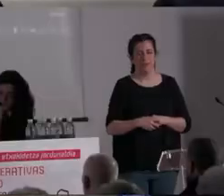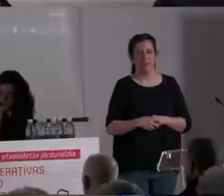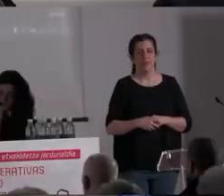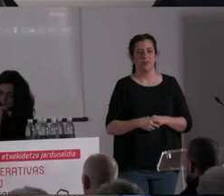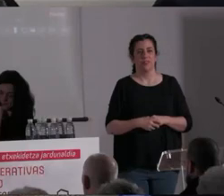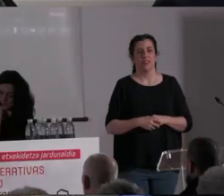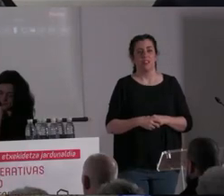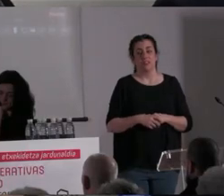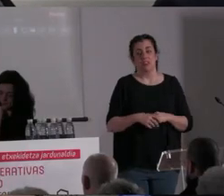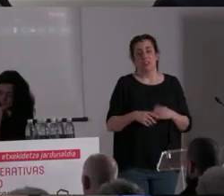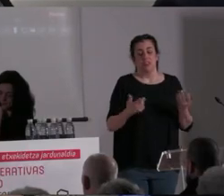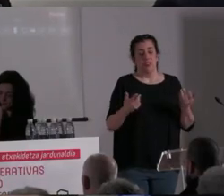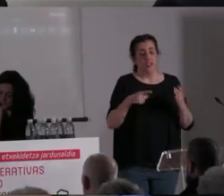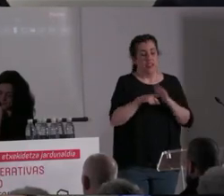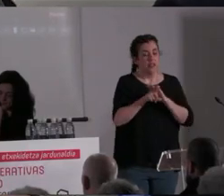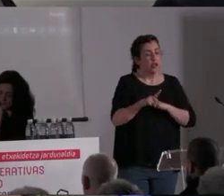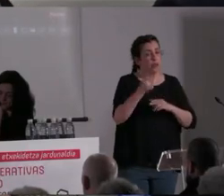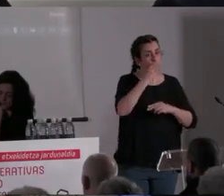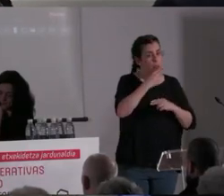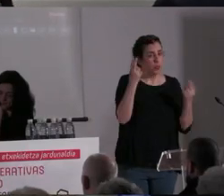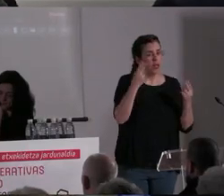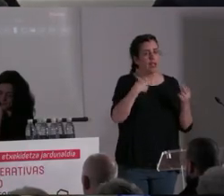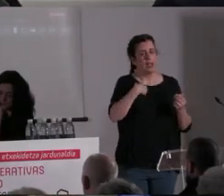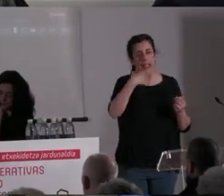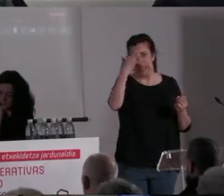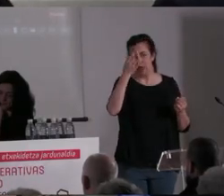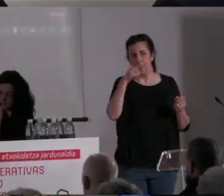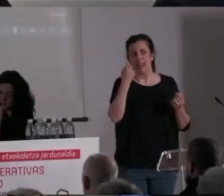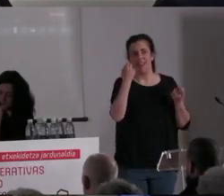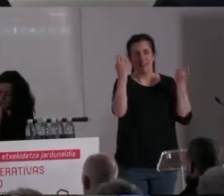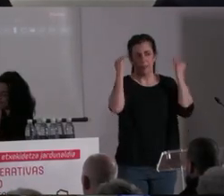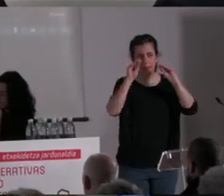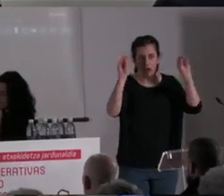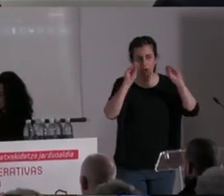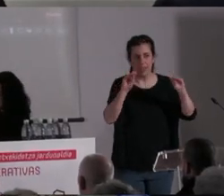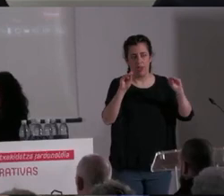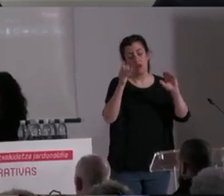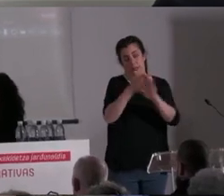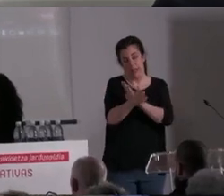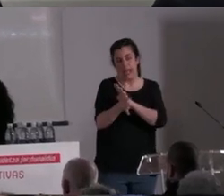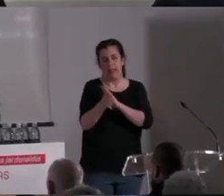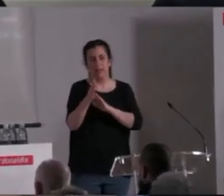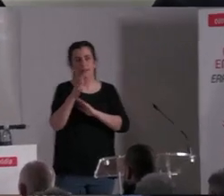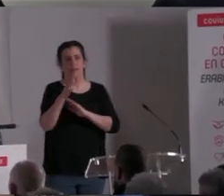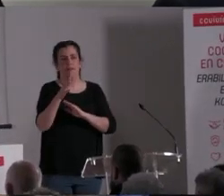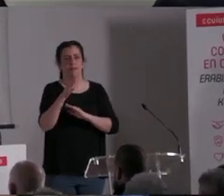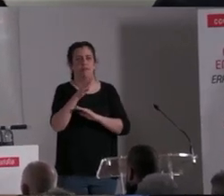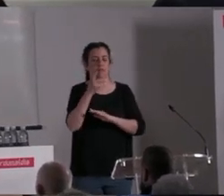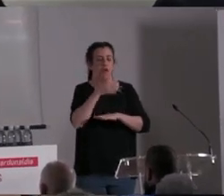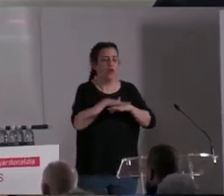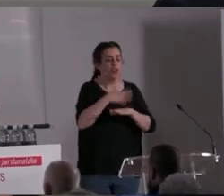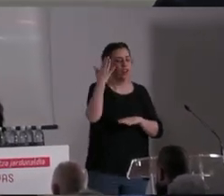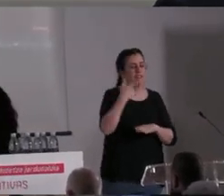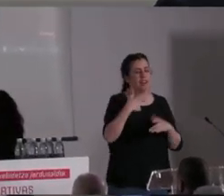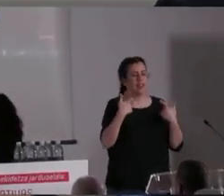la gestión pública, creo que también hay que hacer un poco de pedagogía o explicar por qué se quiere desde el Gobierno de Navarra y desde